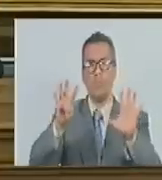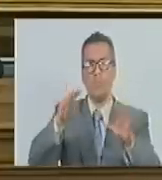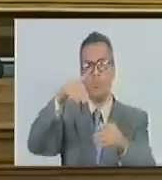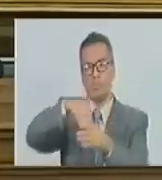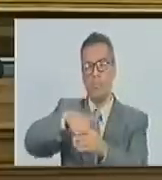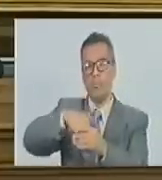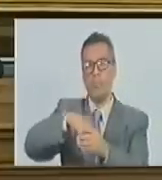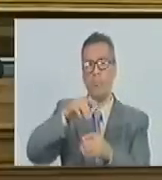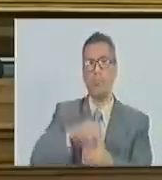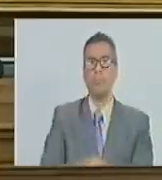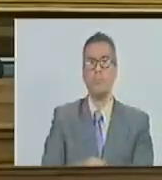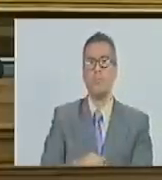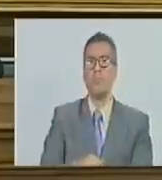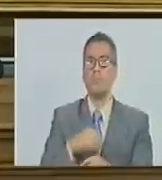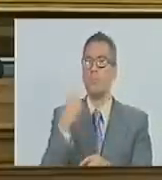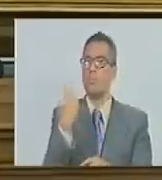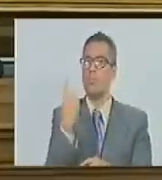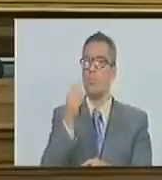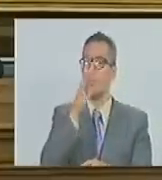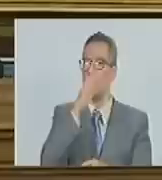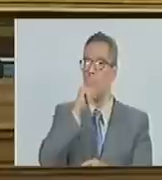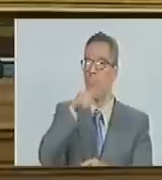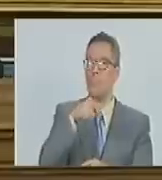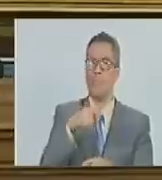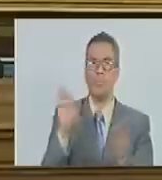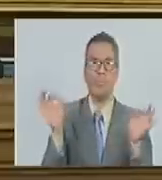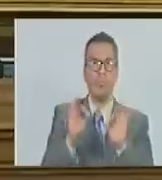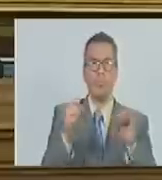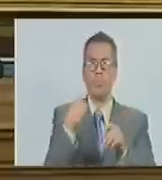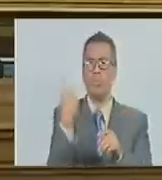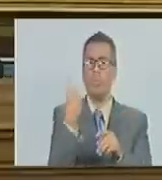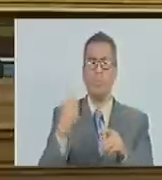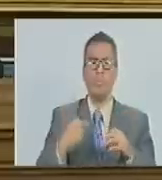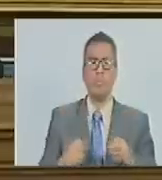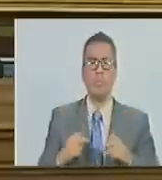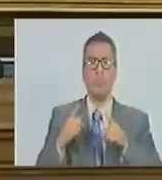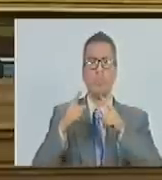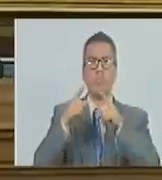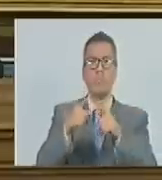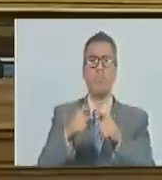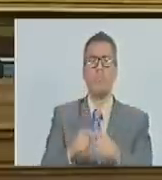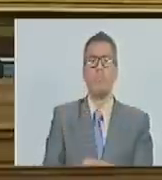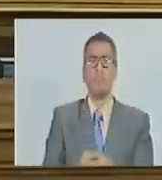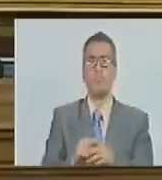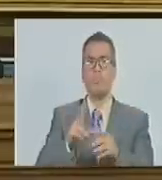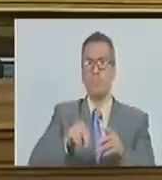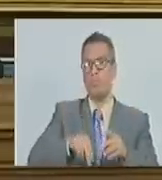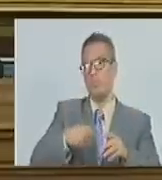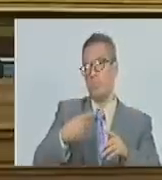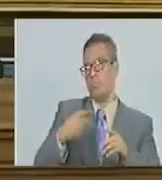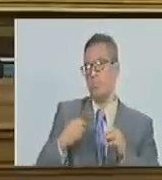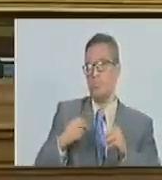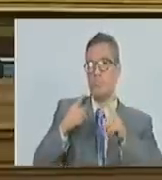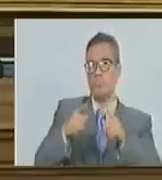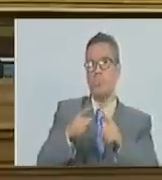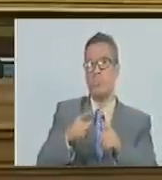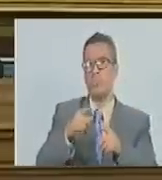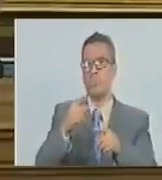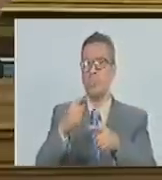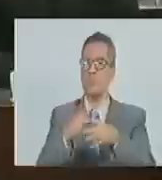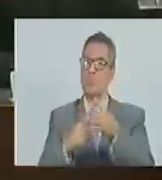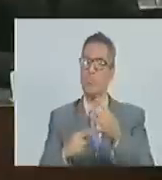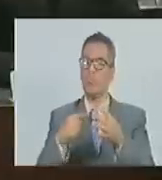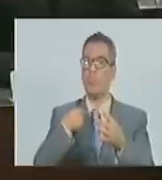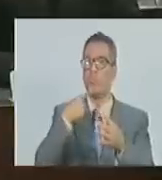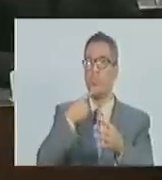elecciones. Y no ha habido ni en una sola oportunidad la posibilidad de que alguien